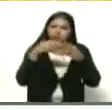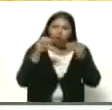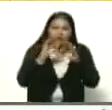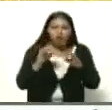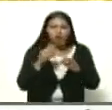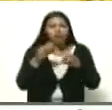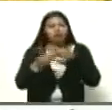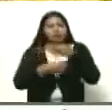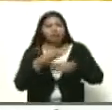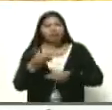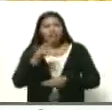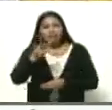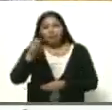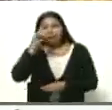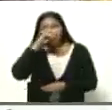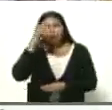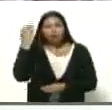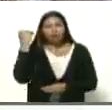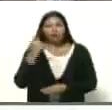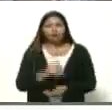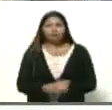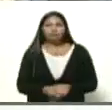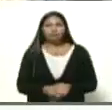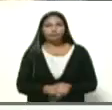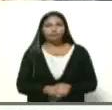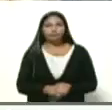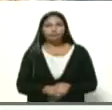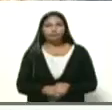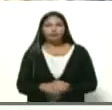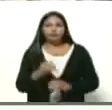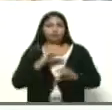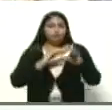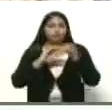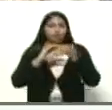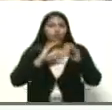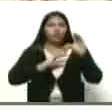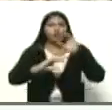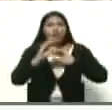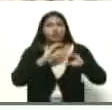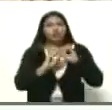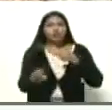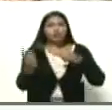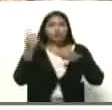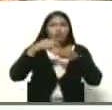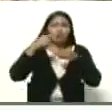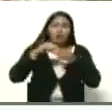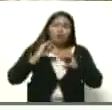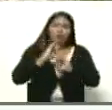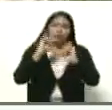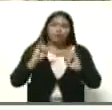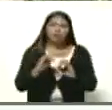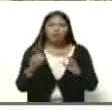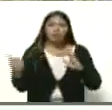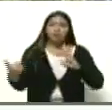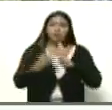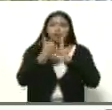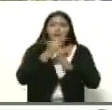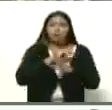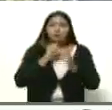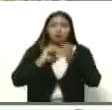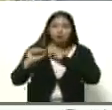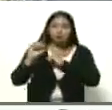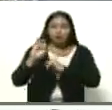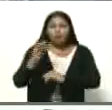hechos, María Gabriela. Es así, el papel preponderante de los medios de comunicación de ese entonces, que se sumaron además a este golpe de Estado contra